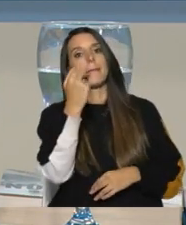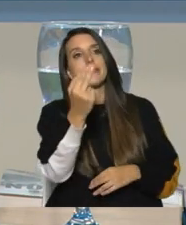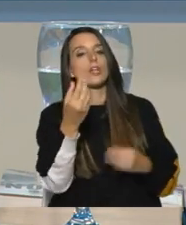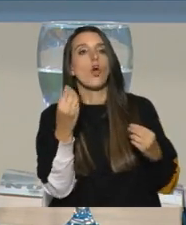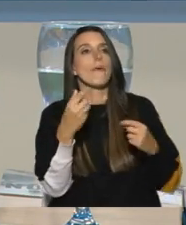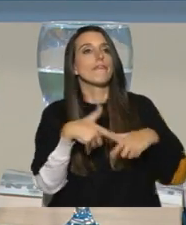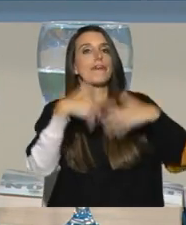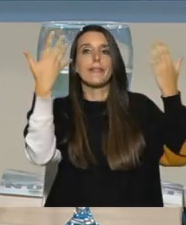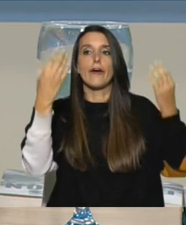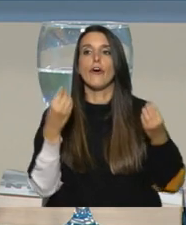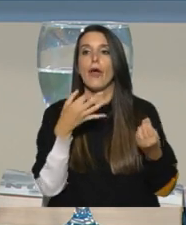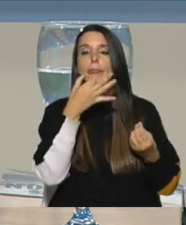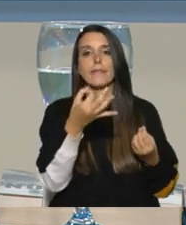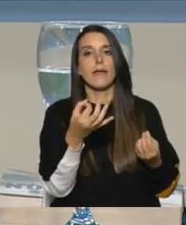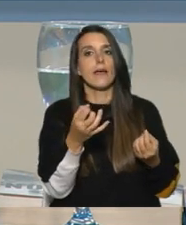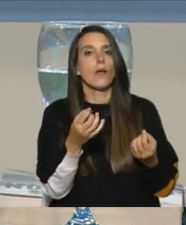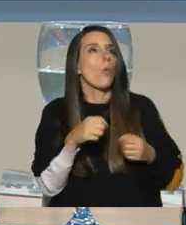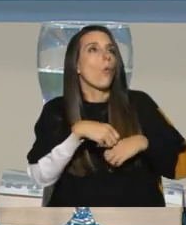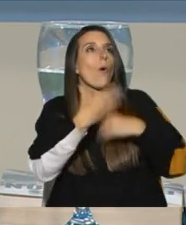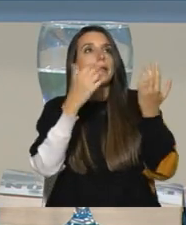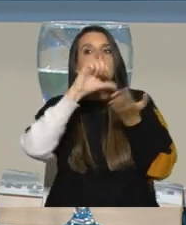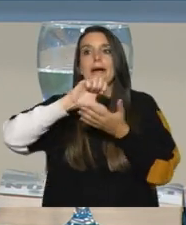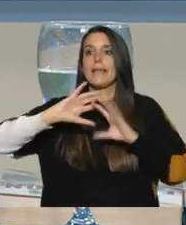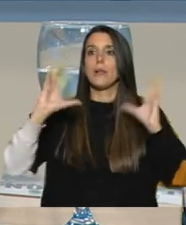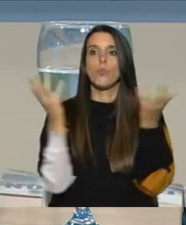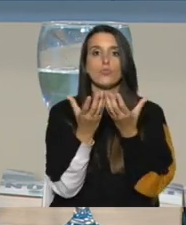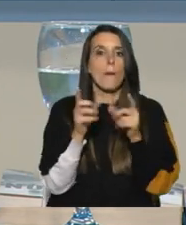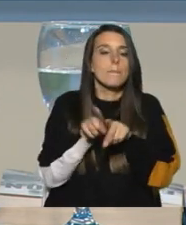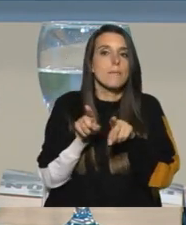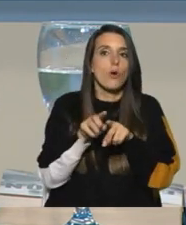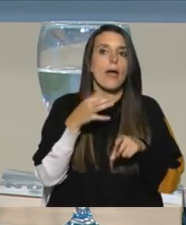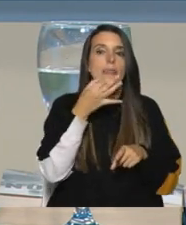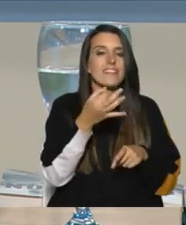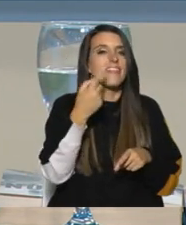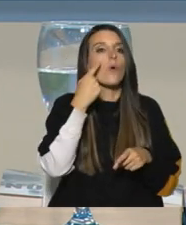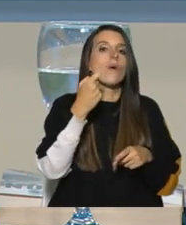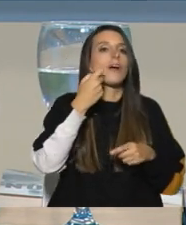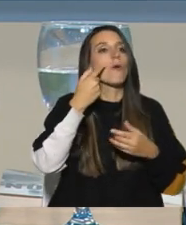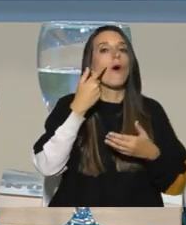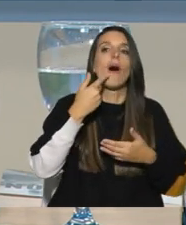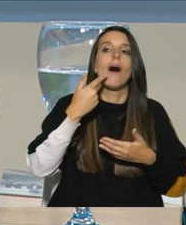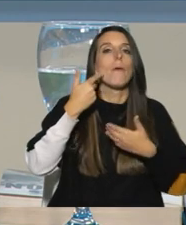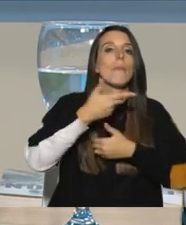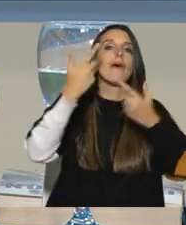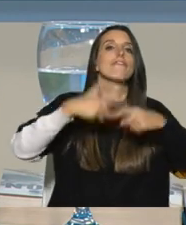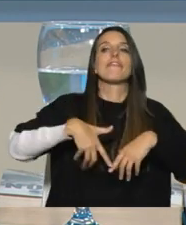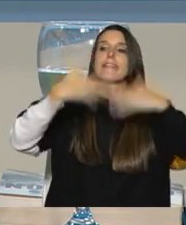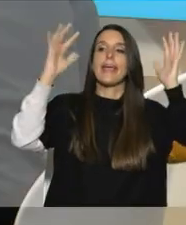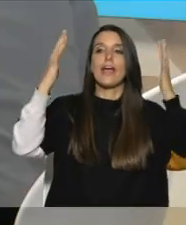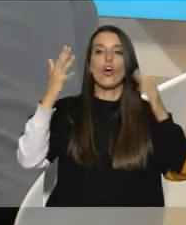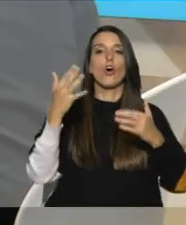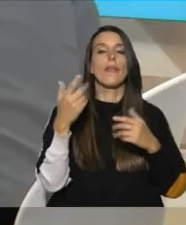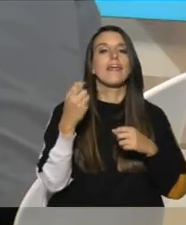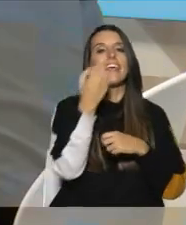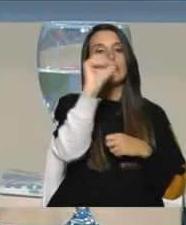un festejo donde es una clara, en cualquier país del mundo sería juzgado así, una clara apología del delito como los actos de festejo que se hacen. Pero la justicia dijo